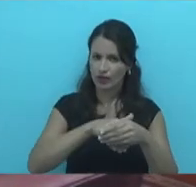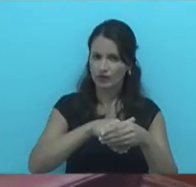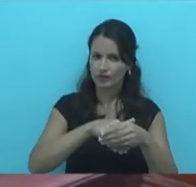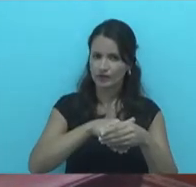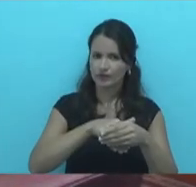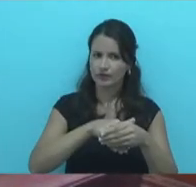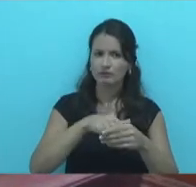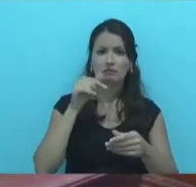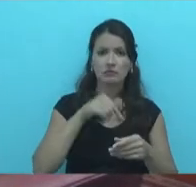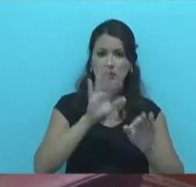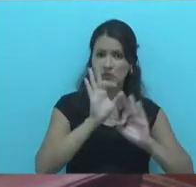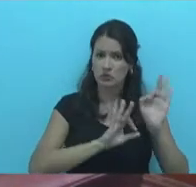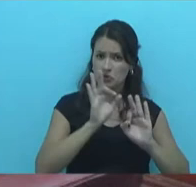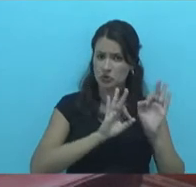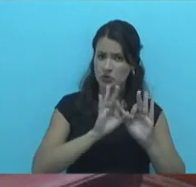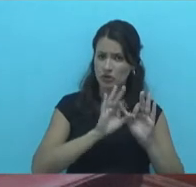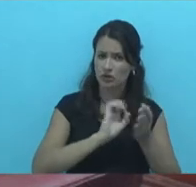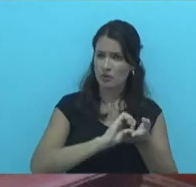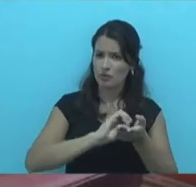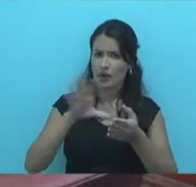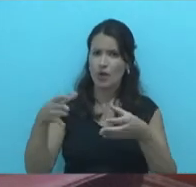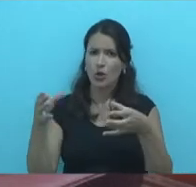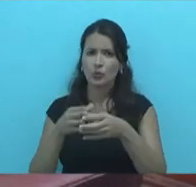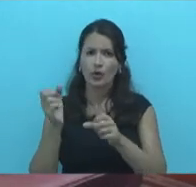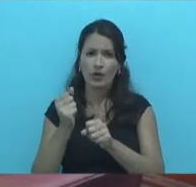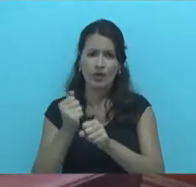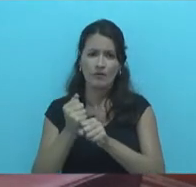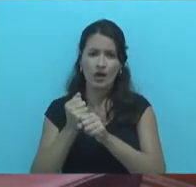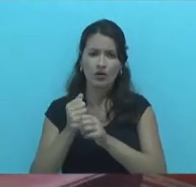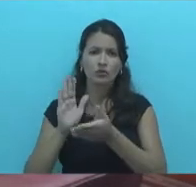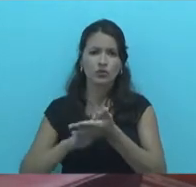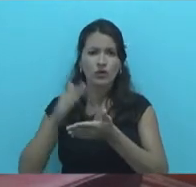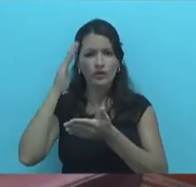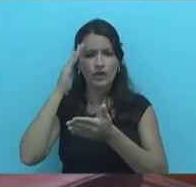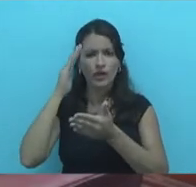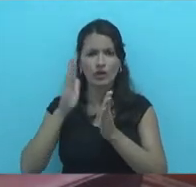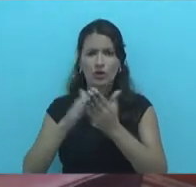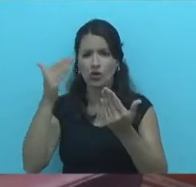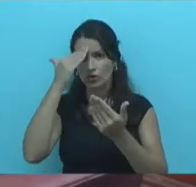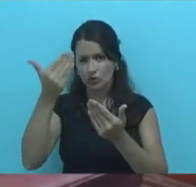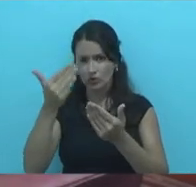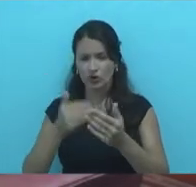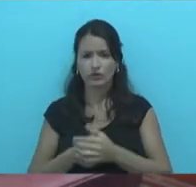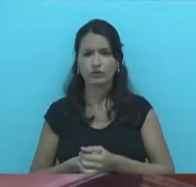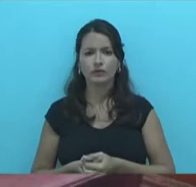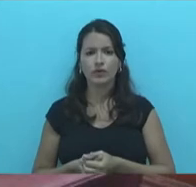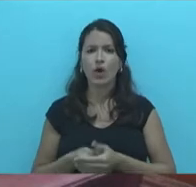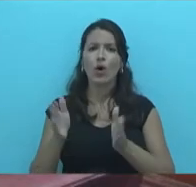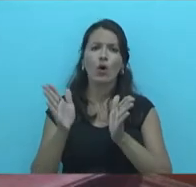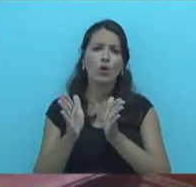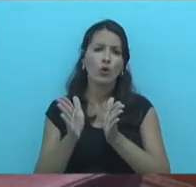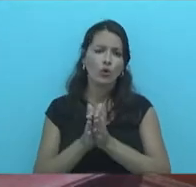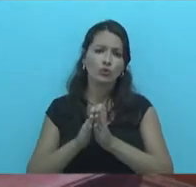ha remitido este proyecto a la Comisión de Asuntos Constitucionales junto con todos los proyectos que